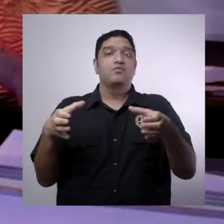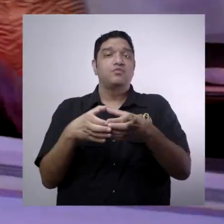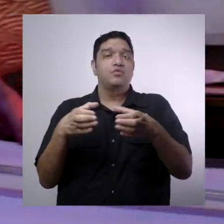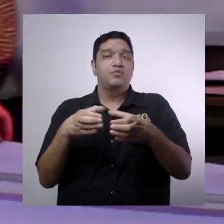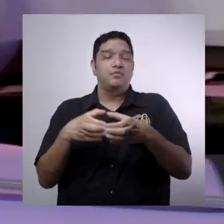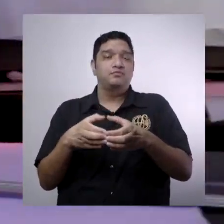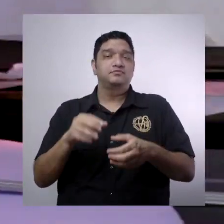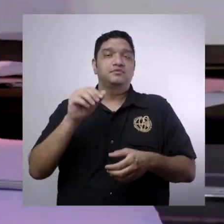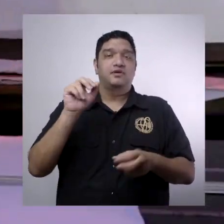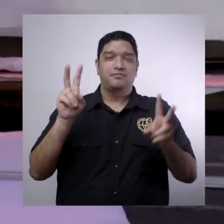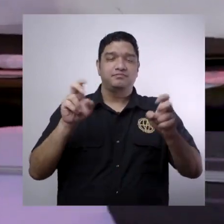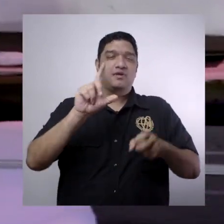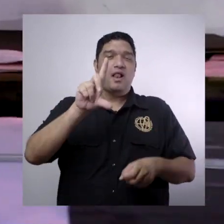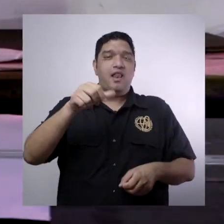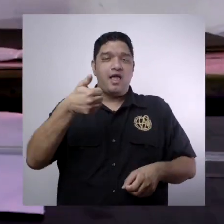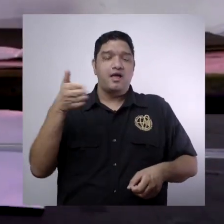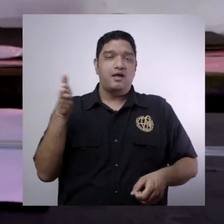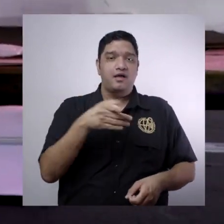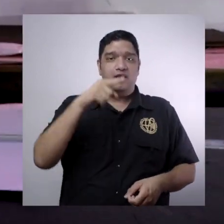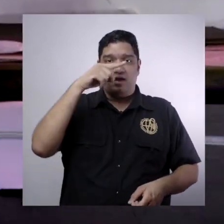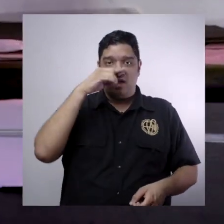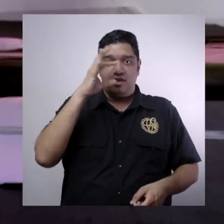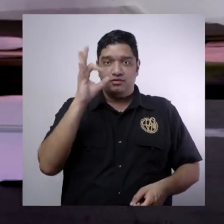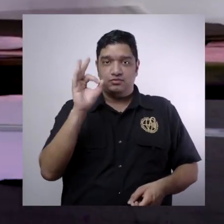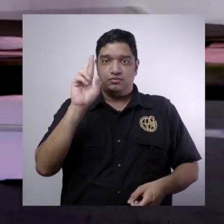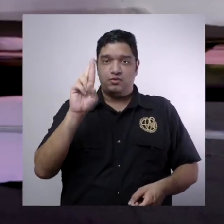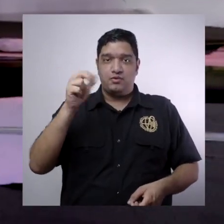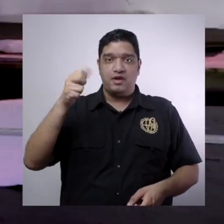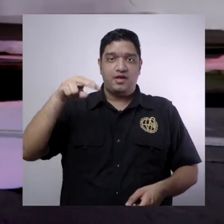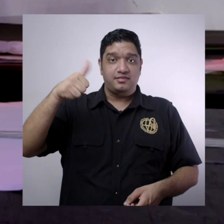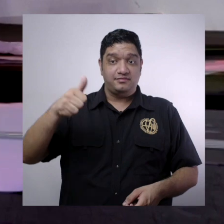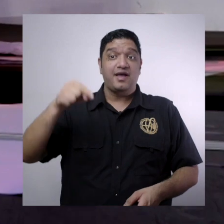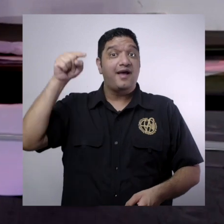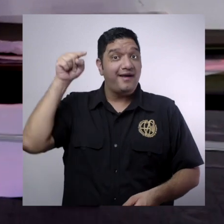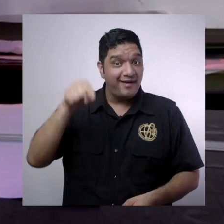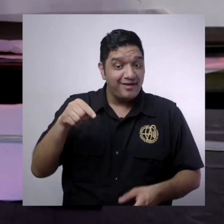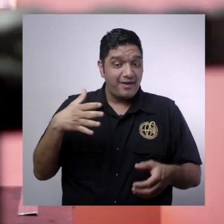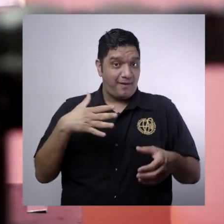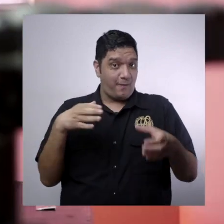Ese fue tal vez como mi mayor escuela.